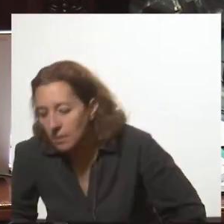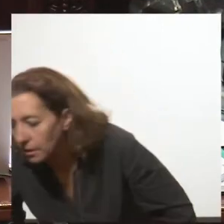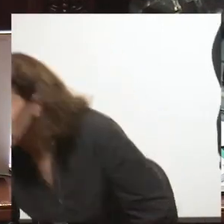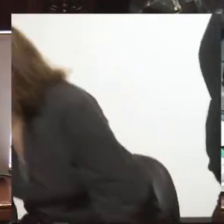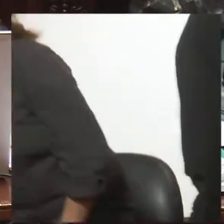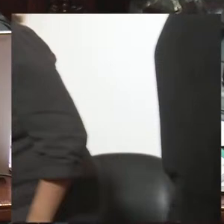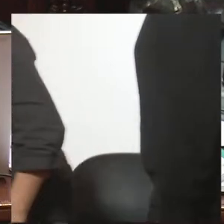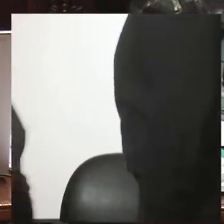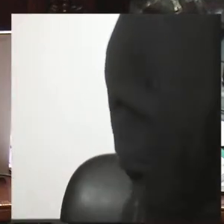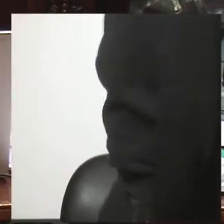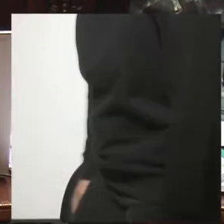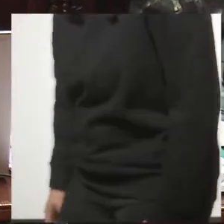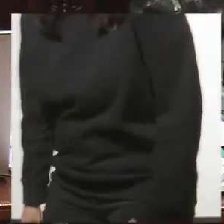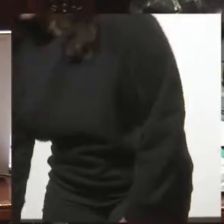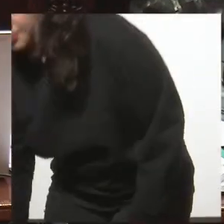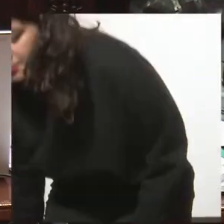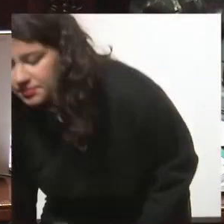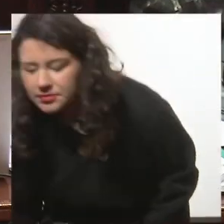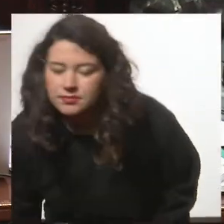que se hicieron